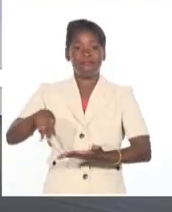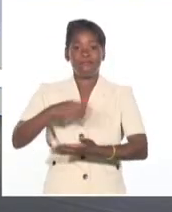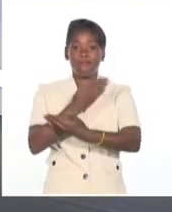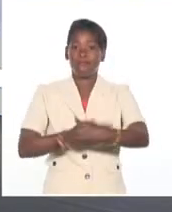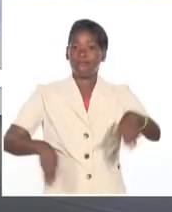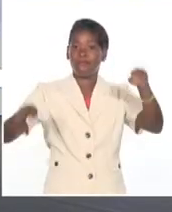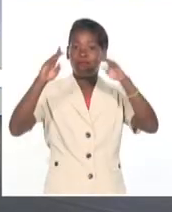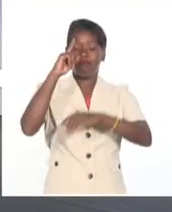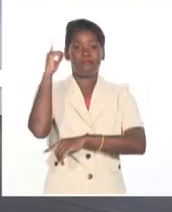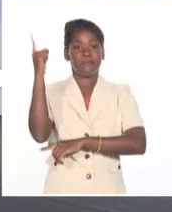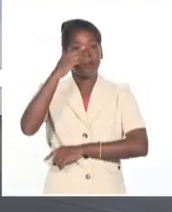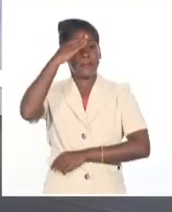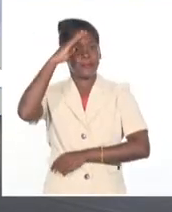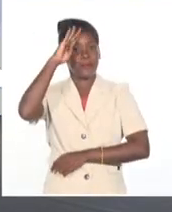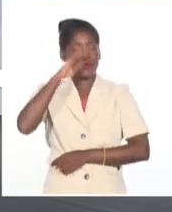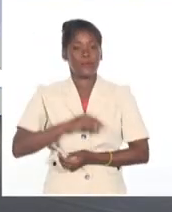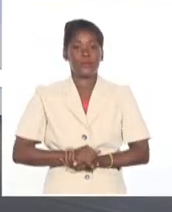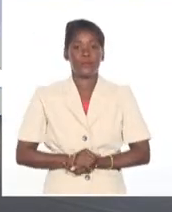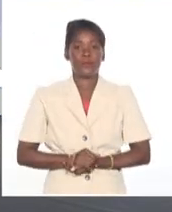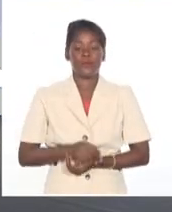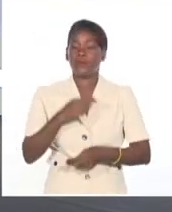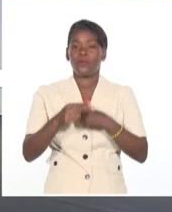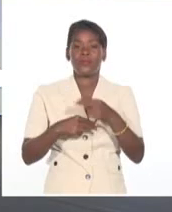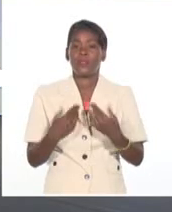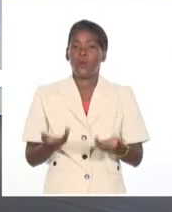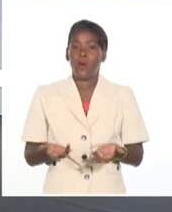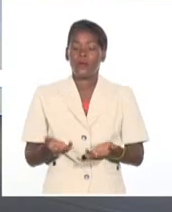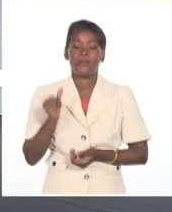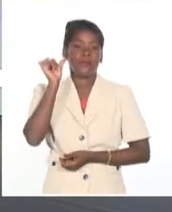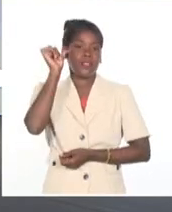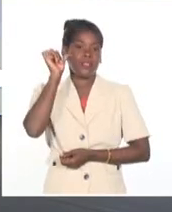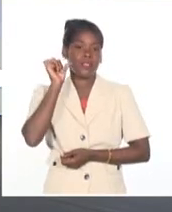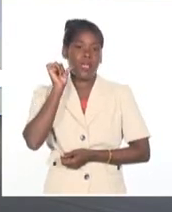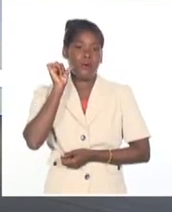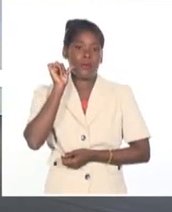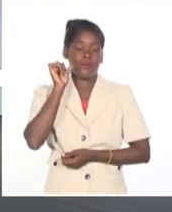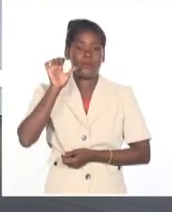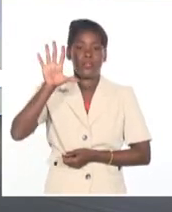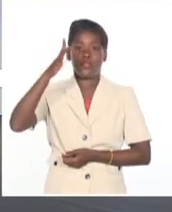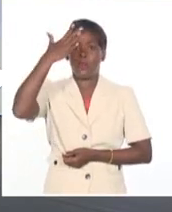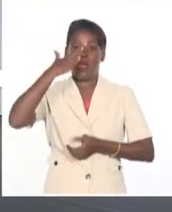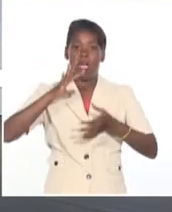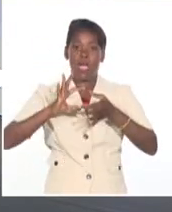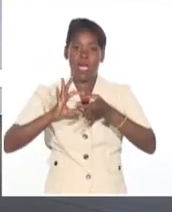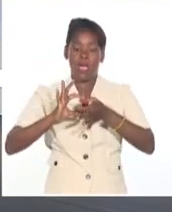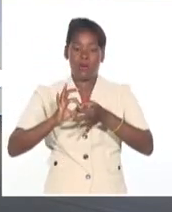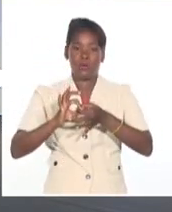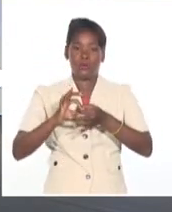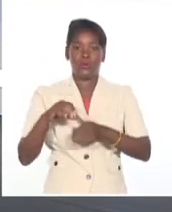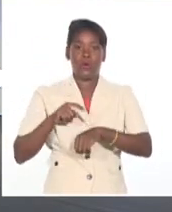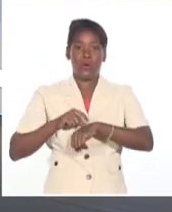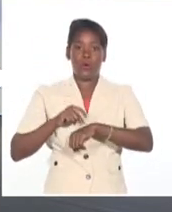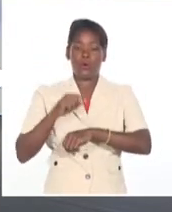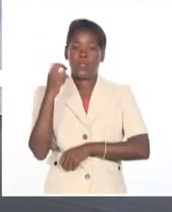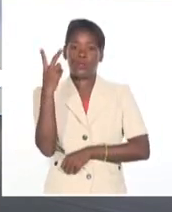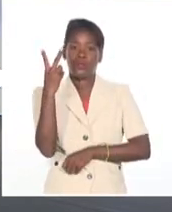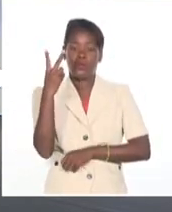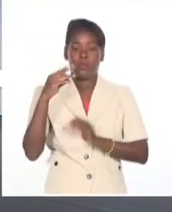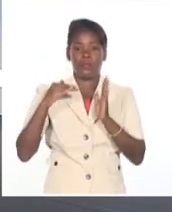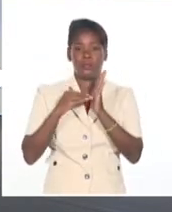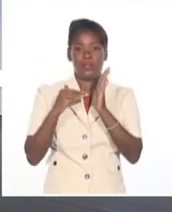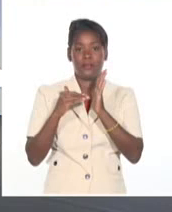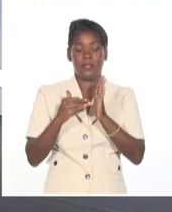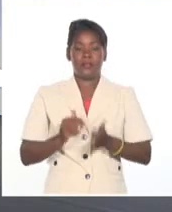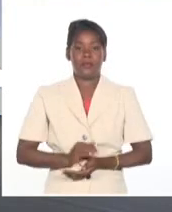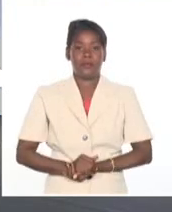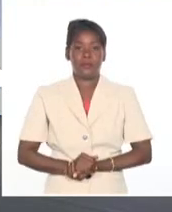tendrá lugar el sábado 5 de agosto a las 2 de la tarde en la Sala Covarrubias del Teatro Nacional. En la cita se